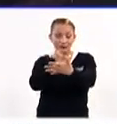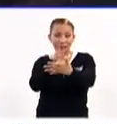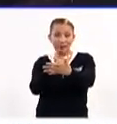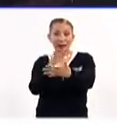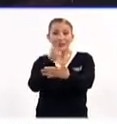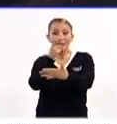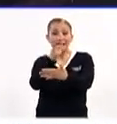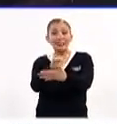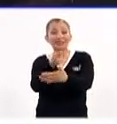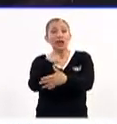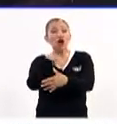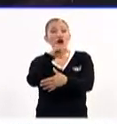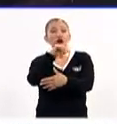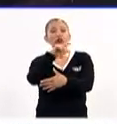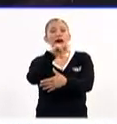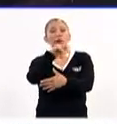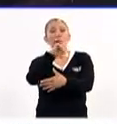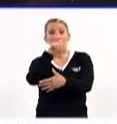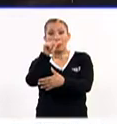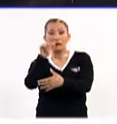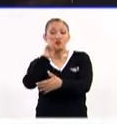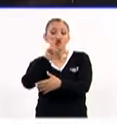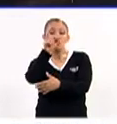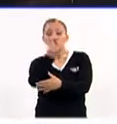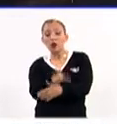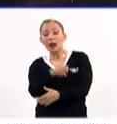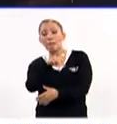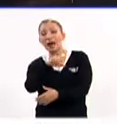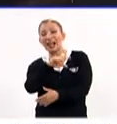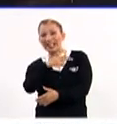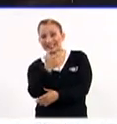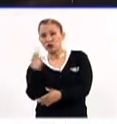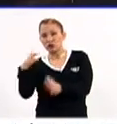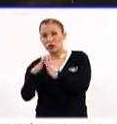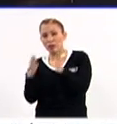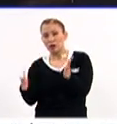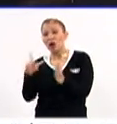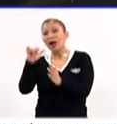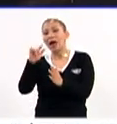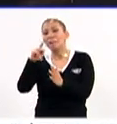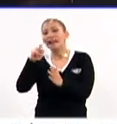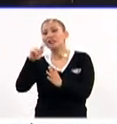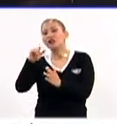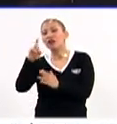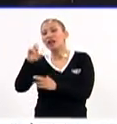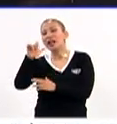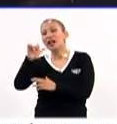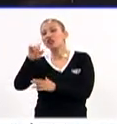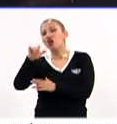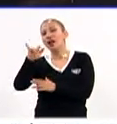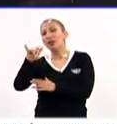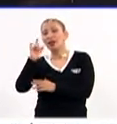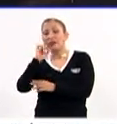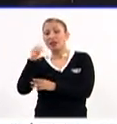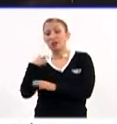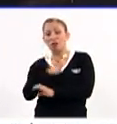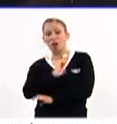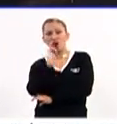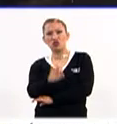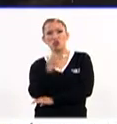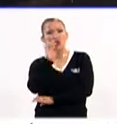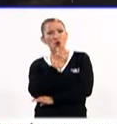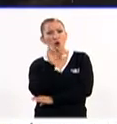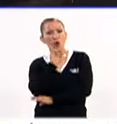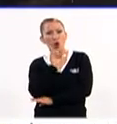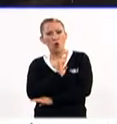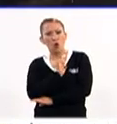que le dedica Octavio Paz a la figura histórica de la Malinche en su libro El laberinto de la soledad, son unas palabras de una misoginia,